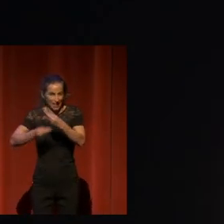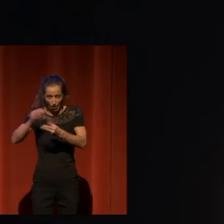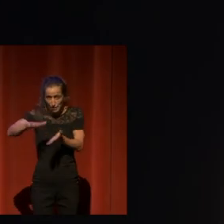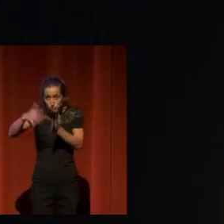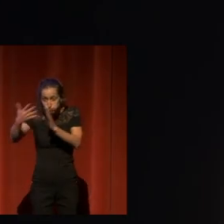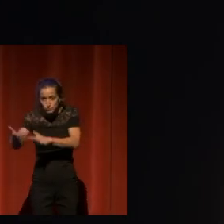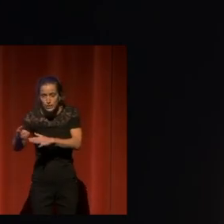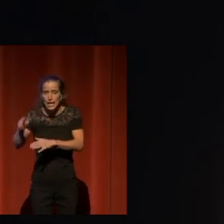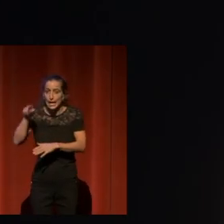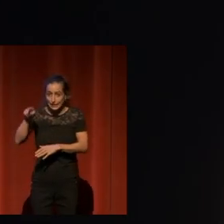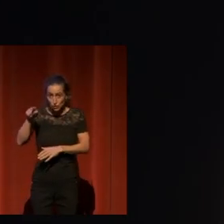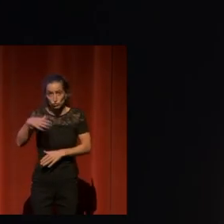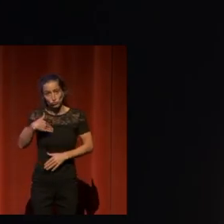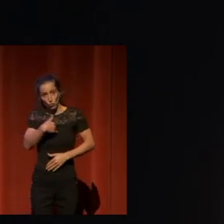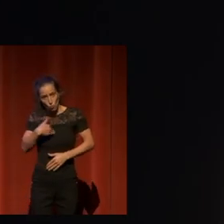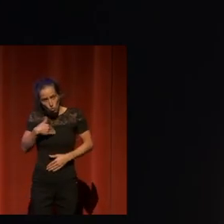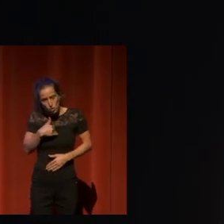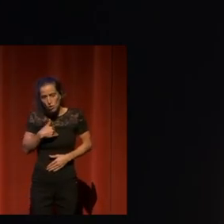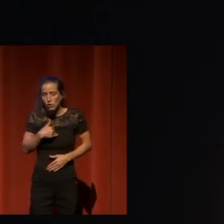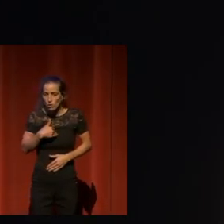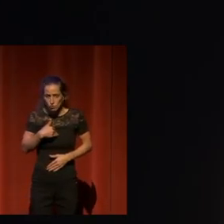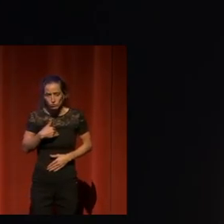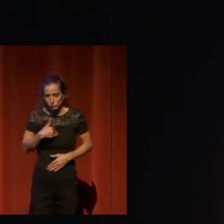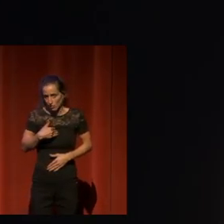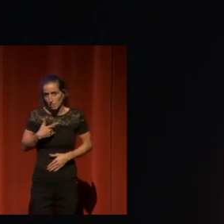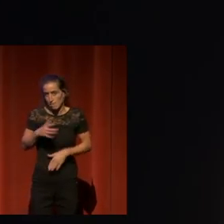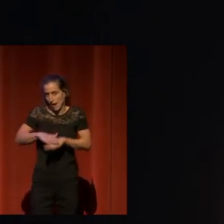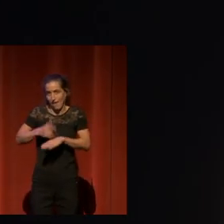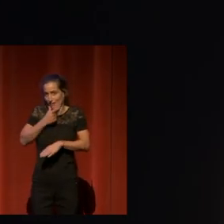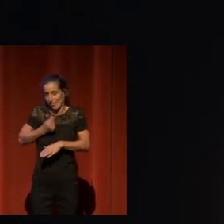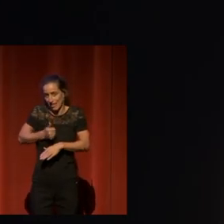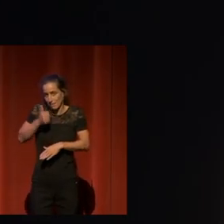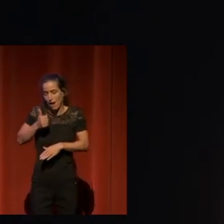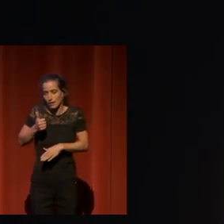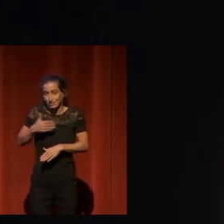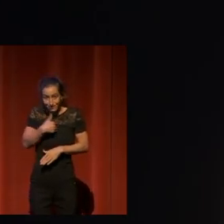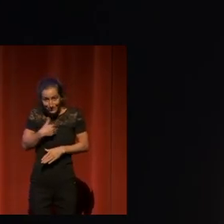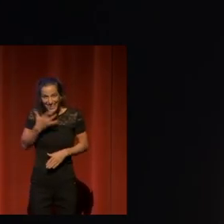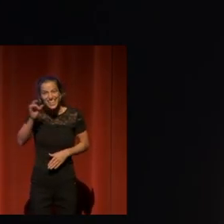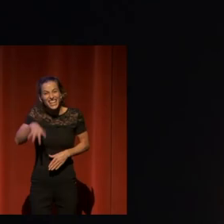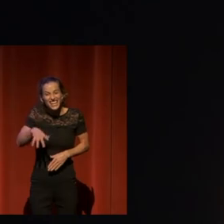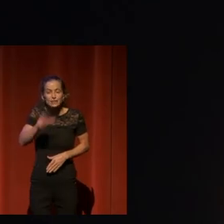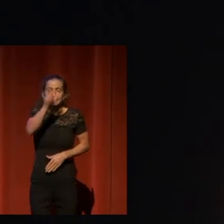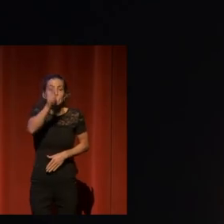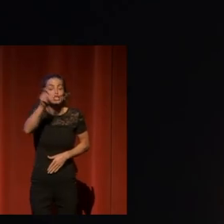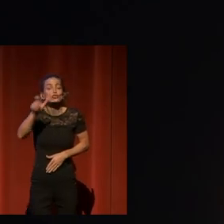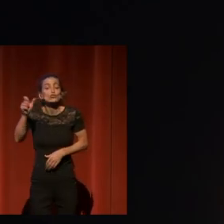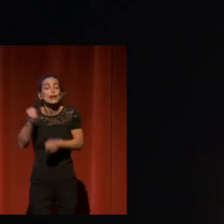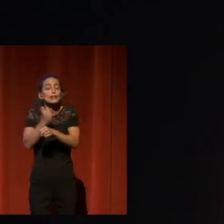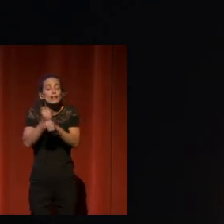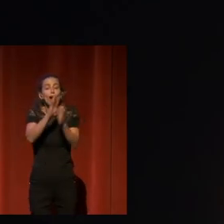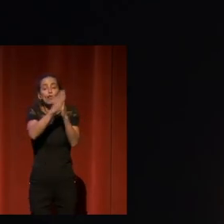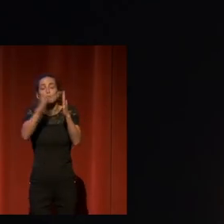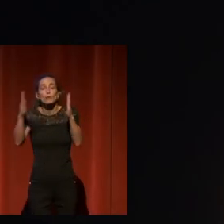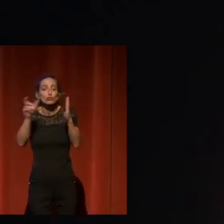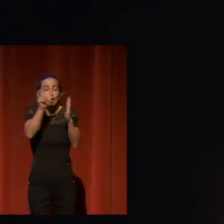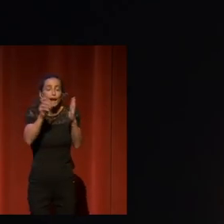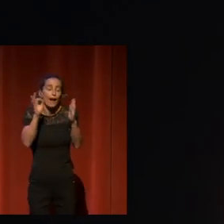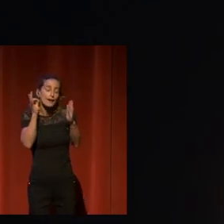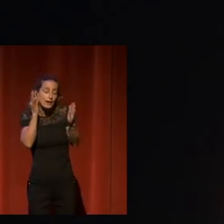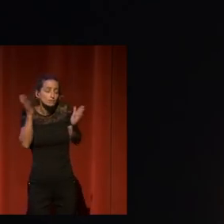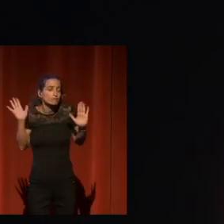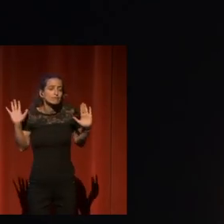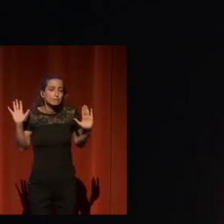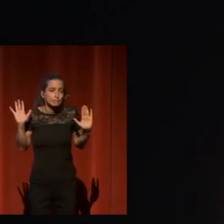de facilitar en una palabra, la asumen muchas veces bibliotecarias que son mujeres